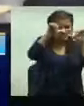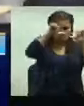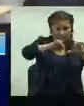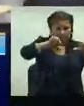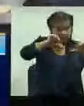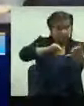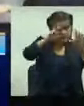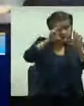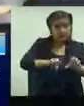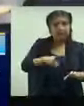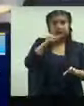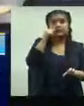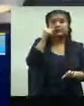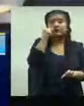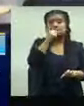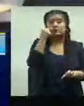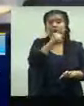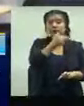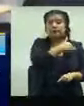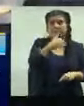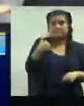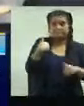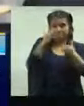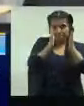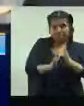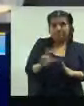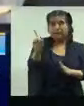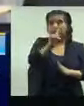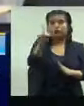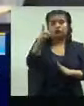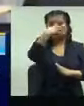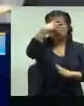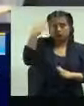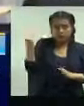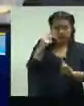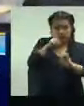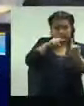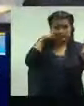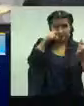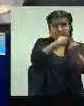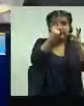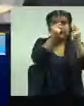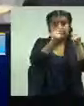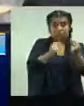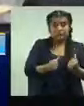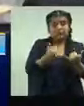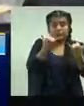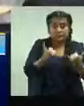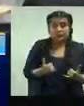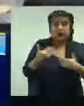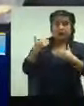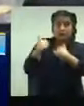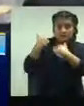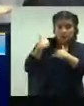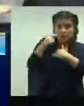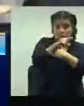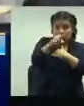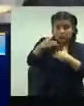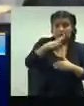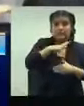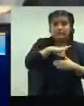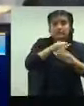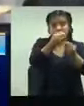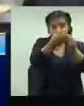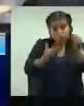sea, ministra, por favor, no olviden de esa parte de presupuesto, que es un compromiso que tienen ustedes con